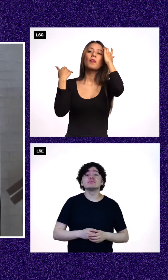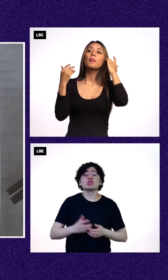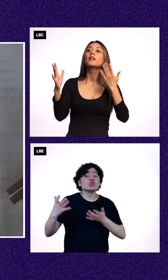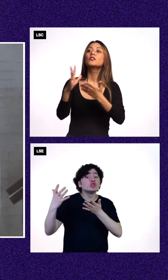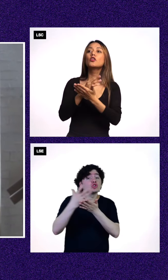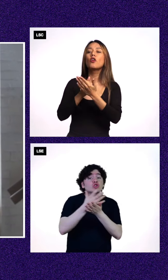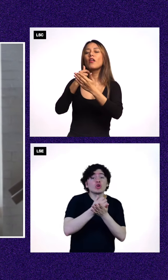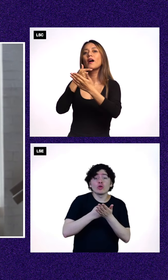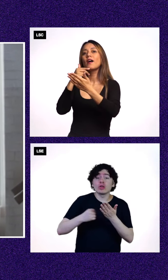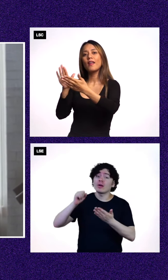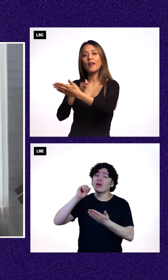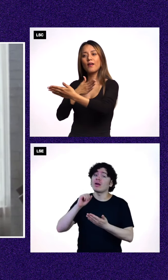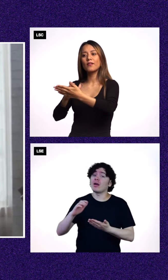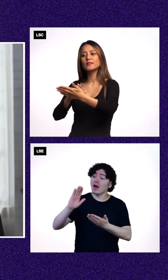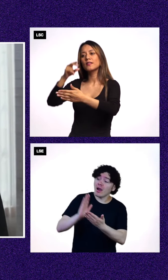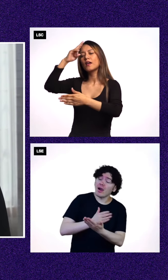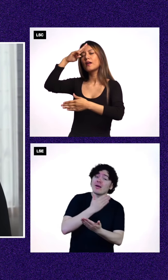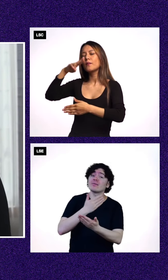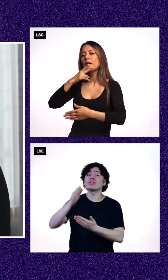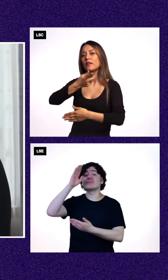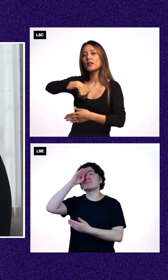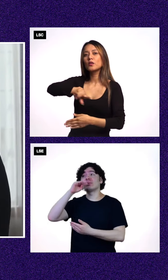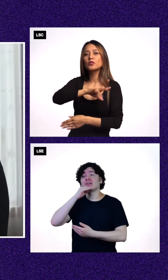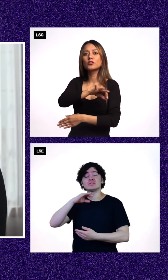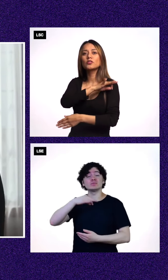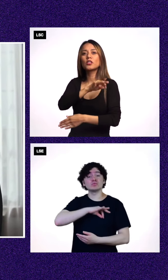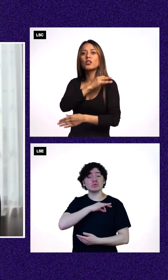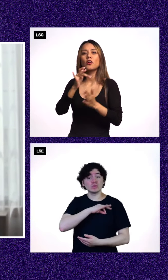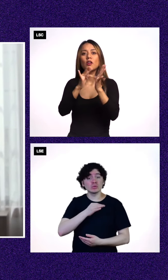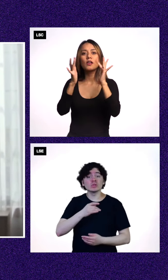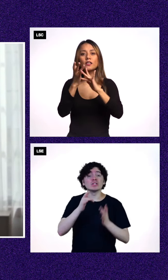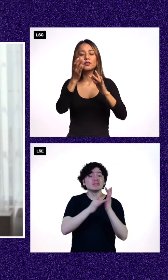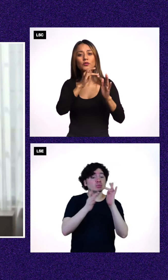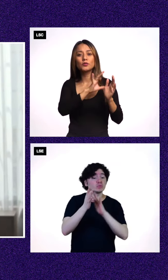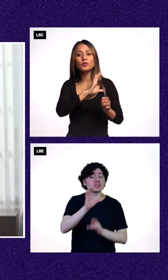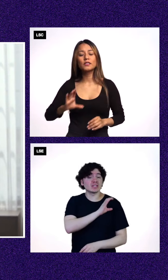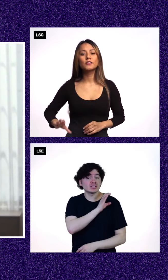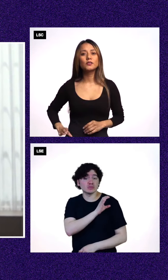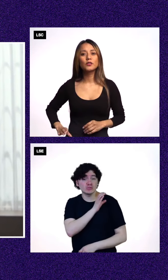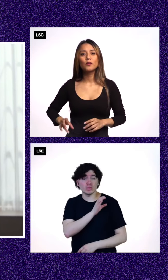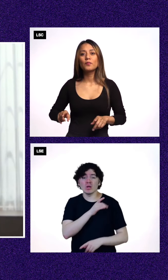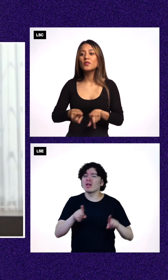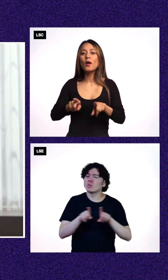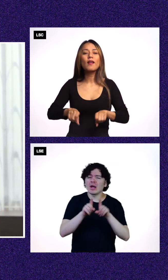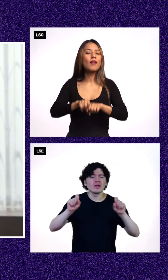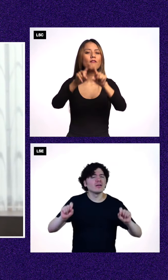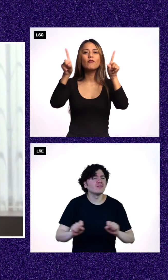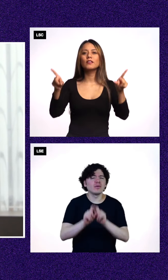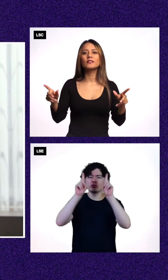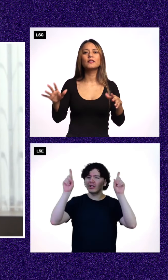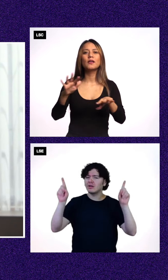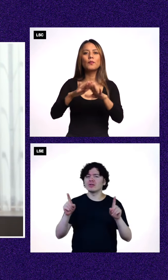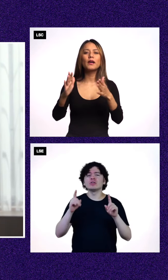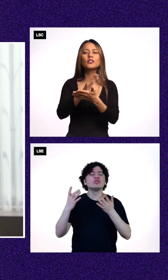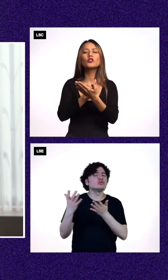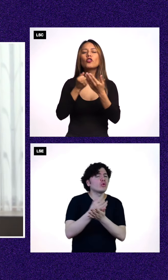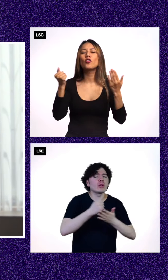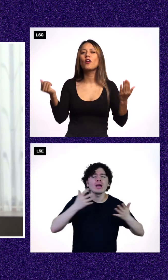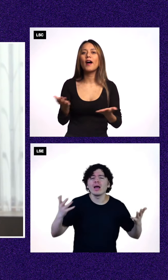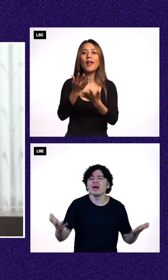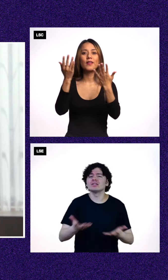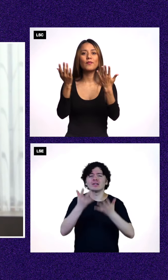Dios, el Padre de nuestro Señor Jesucristo. Dios es nuestro Padre misericordioso y la fuente de todo ánimo. Él